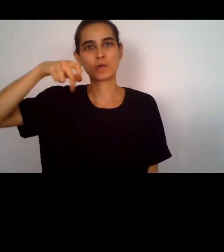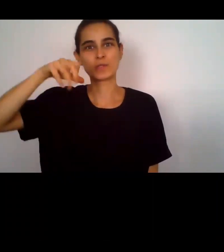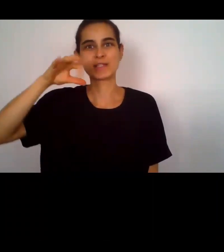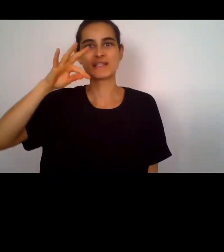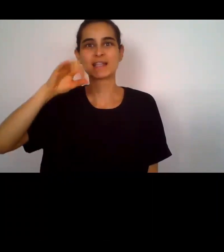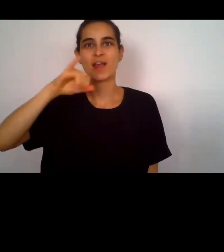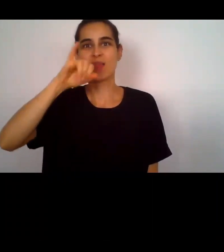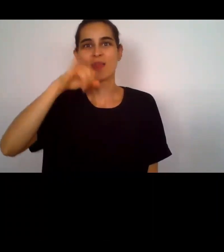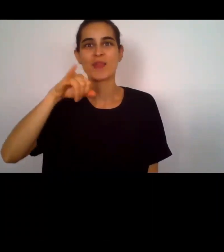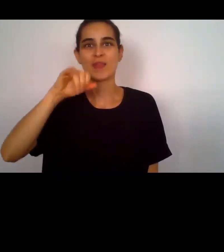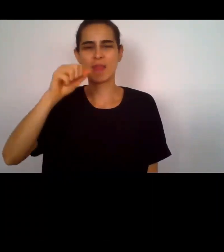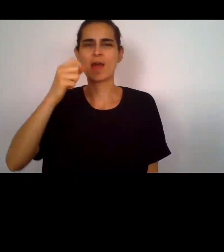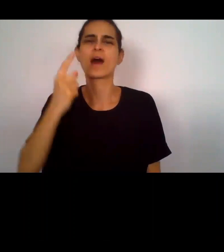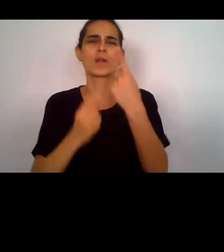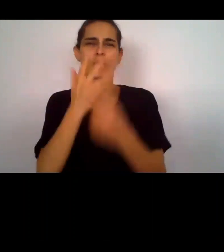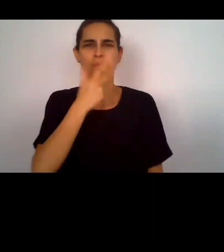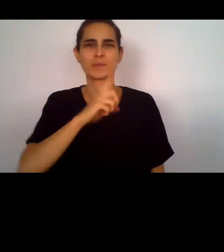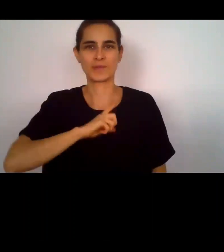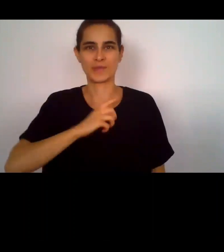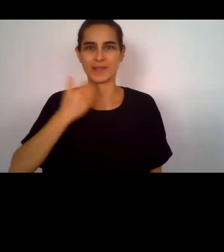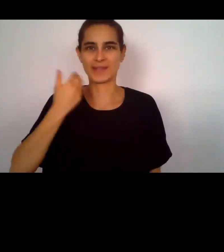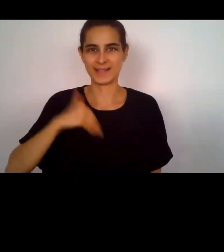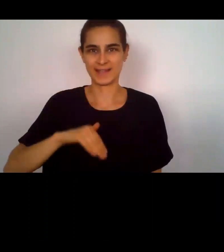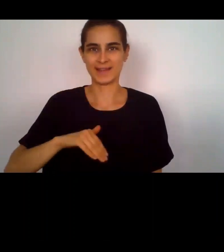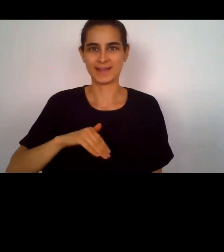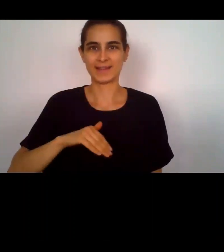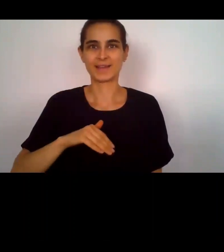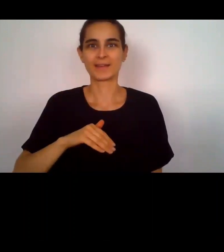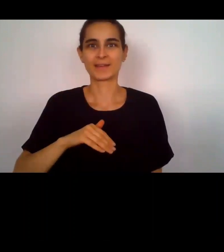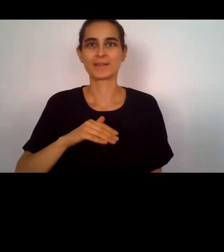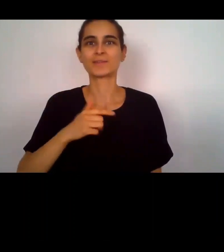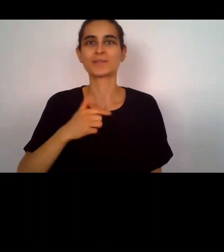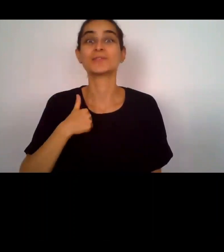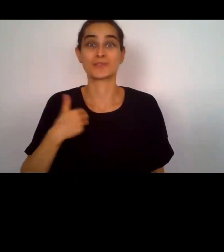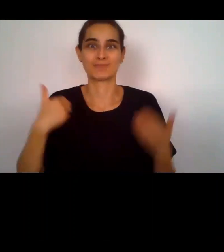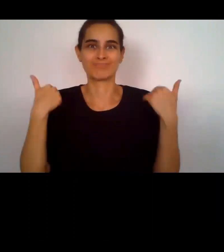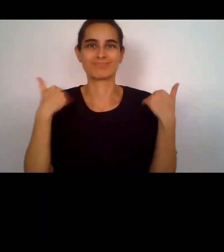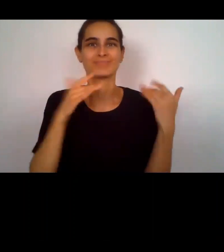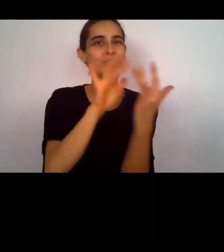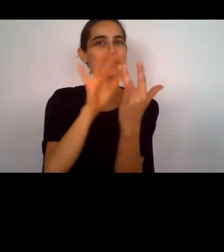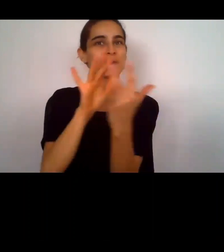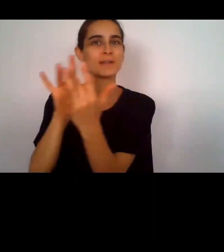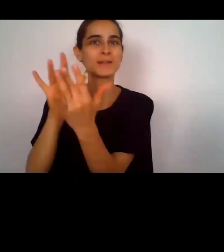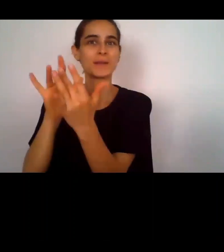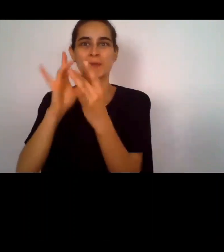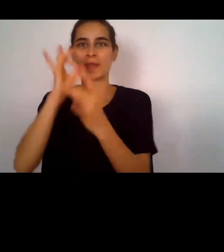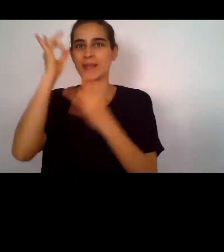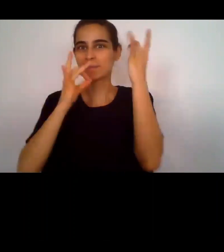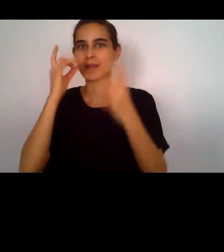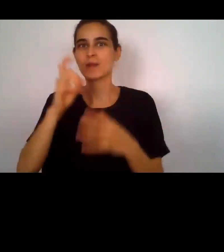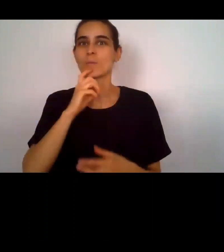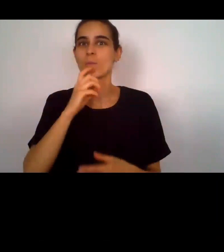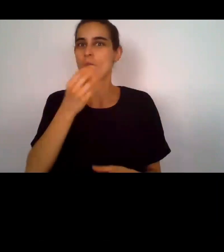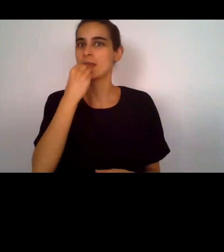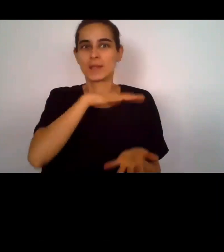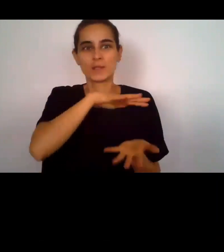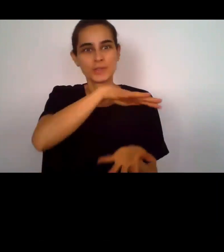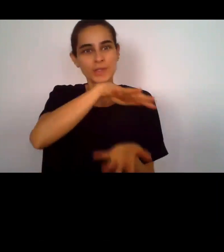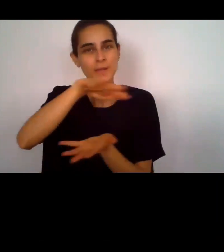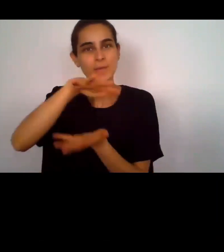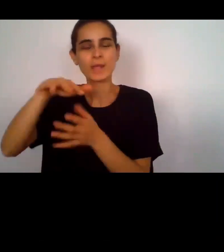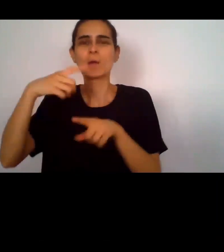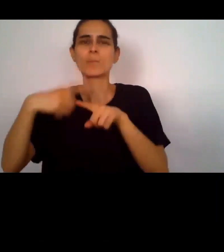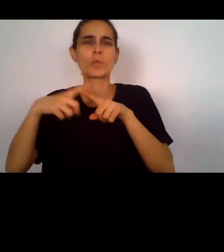sobre todo los he contactado para hacer las actividades de reparto de alimentos, productos de primera